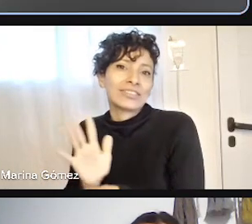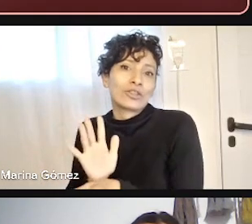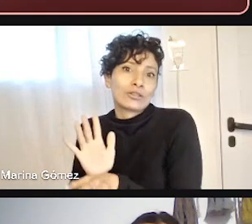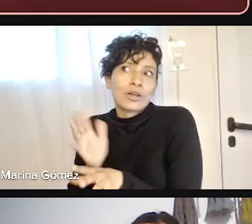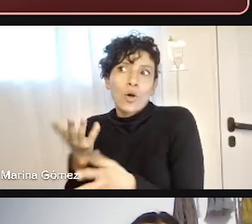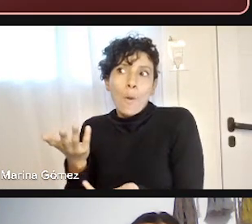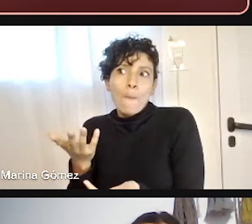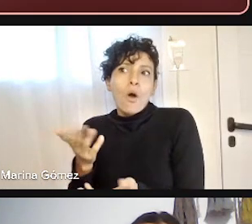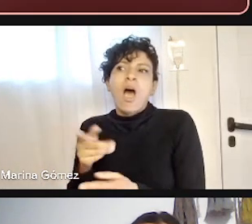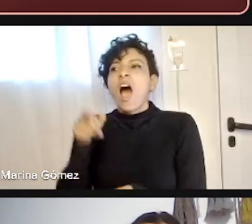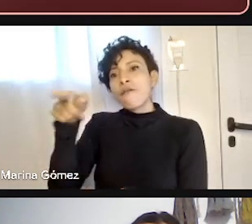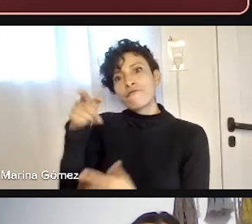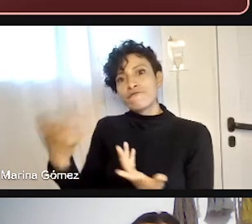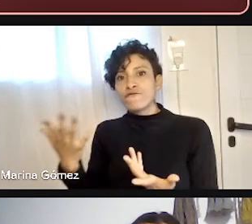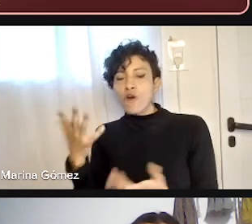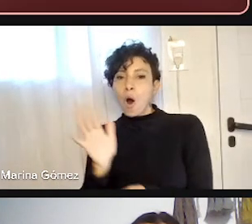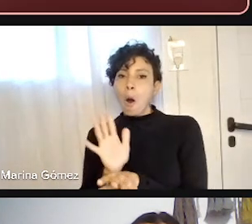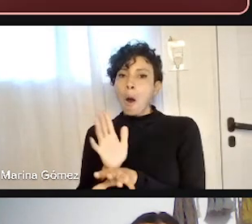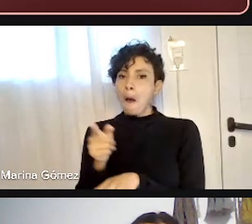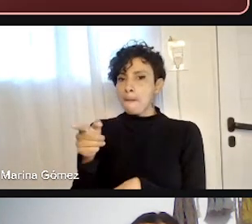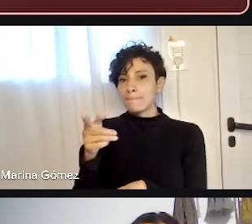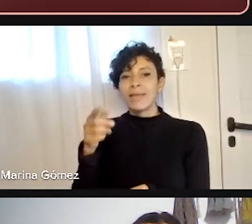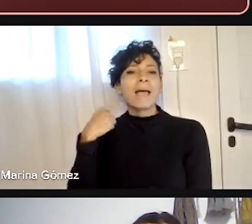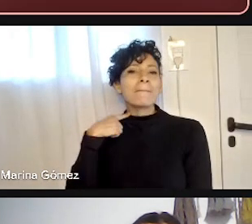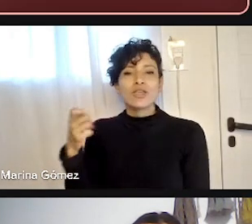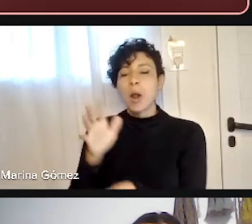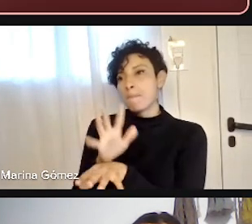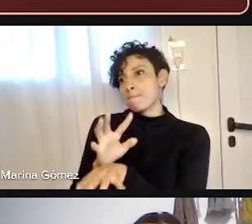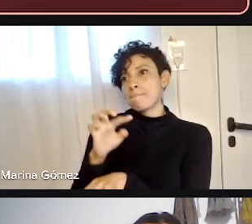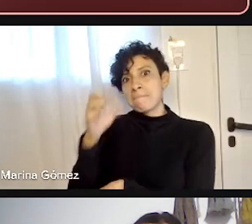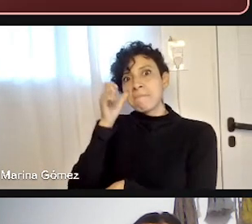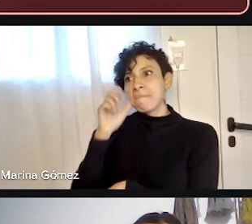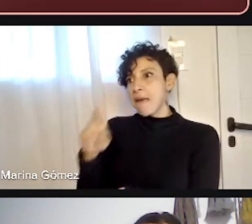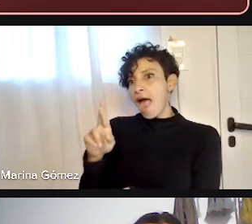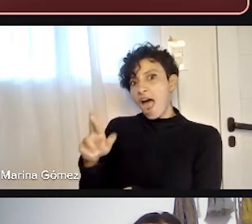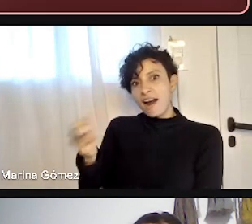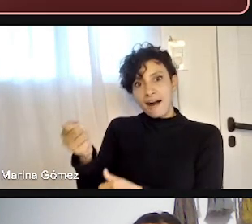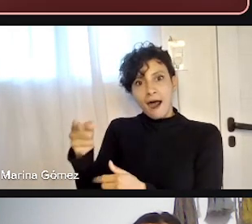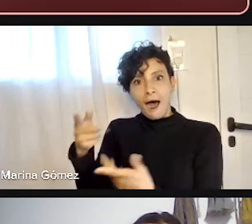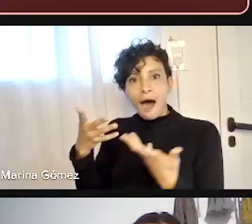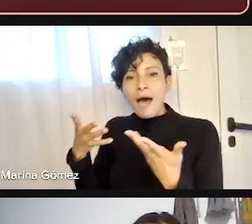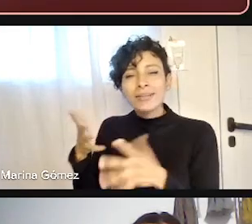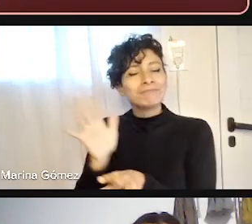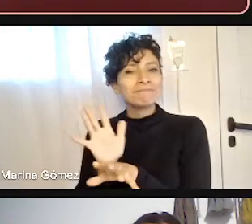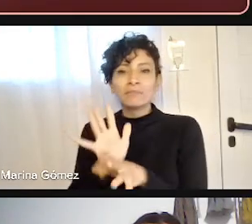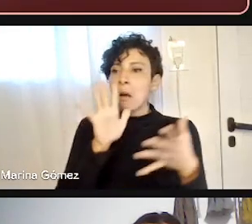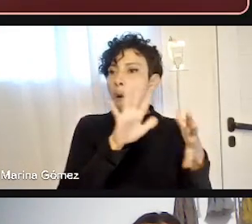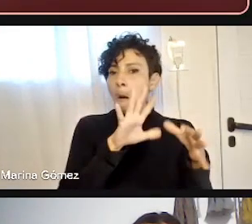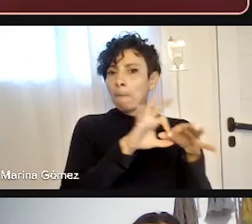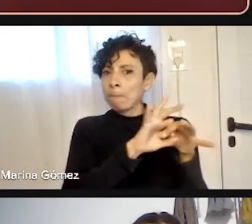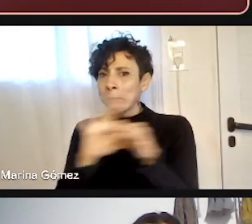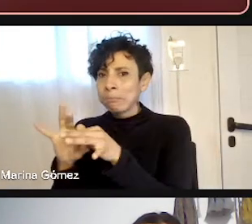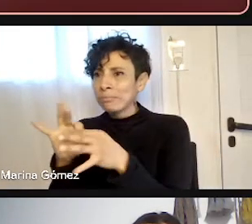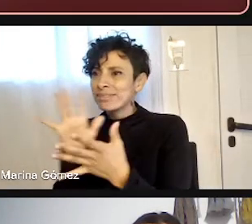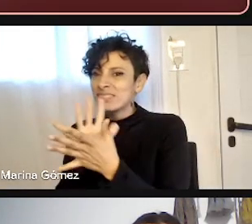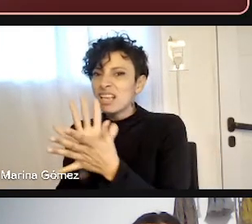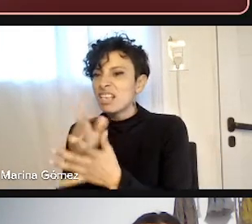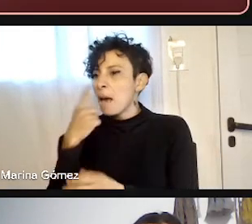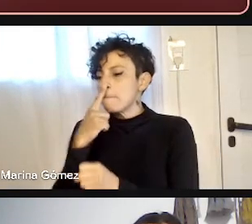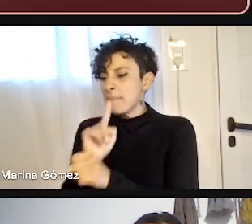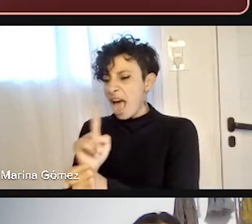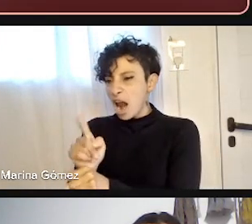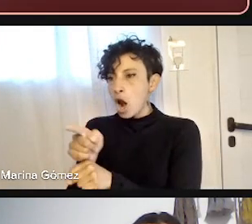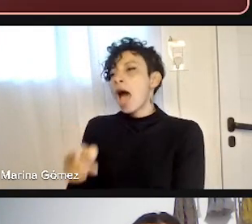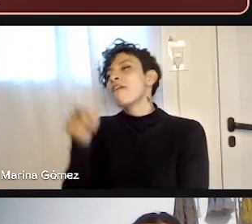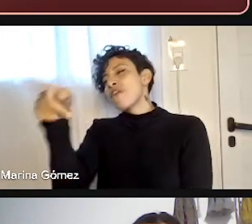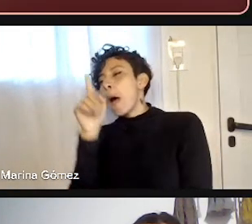ay, qué perra que sos, ay, qué perro que sos. Yo no puedo usar esta seña porque es la seña del animal. ¿Qué es lo que vos le